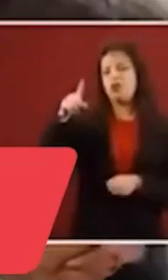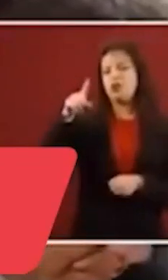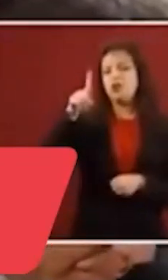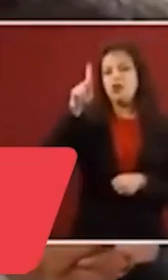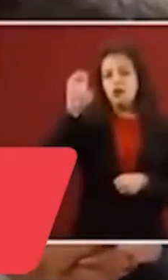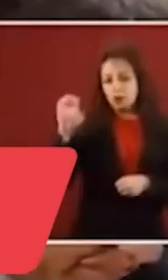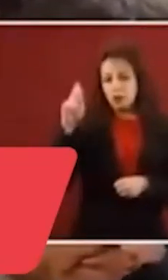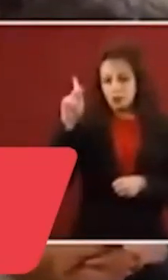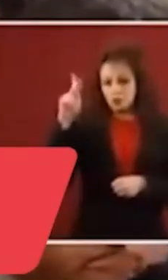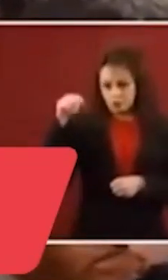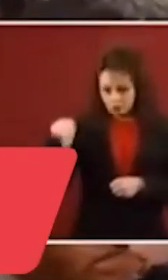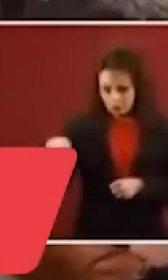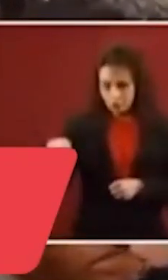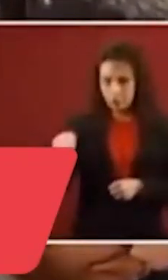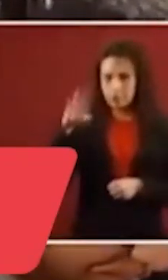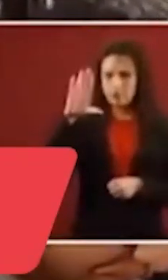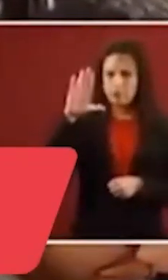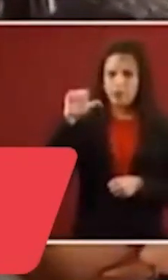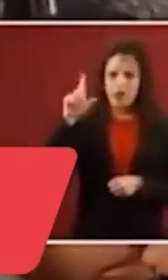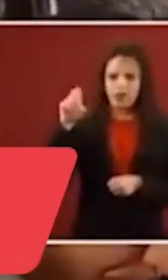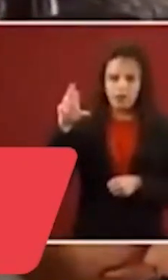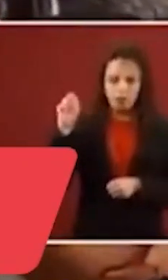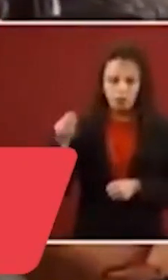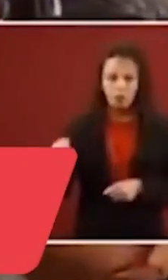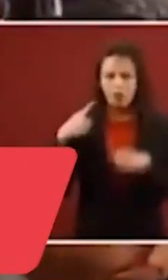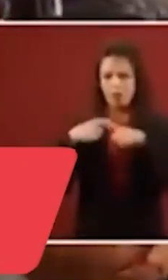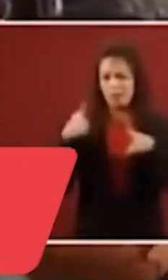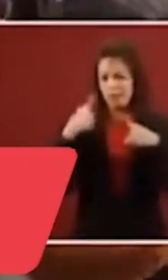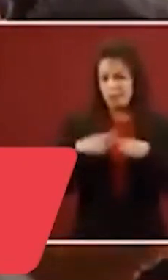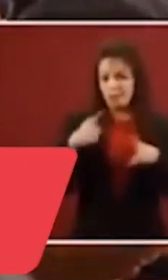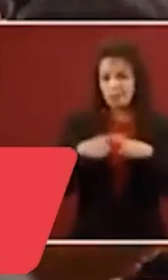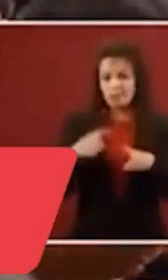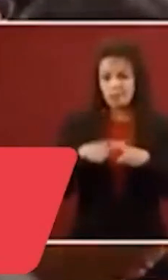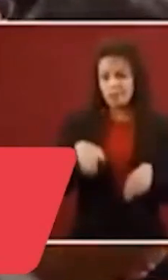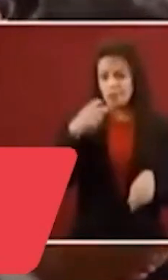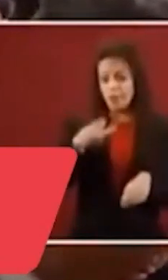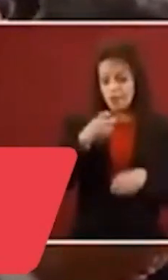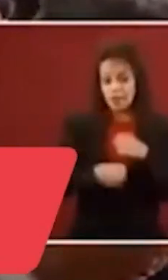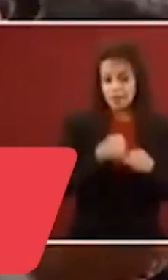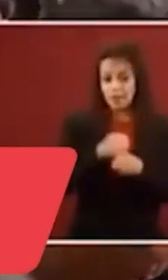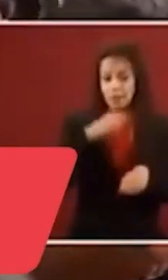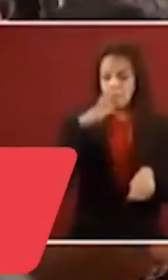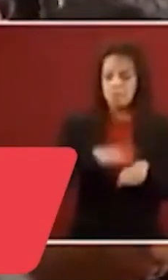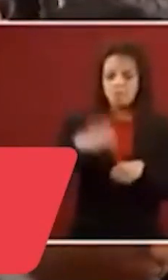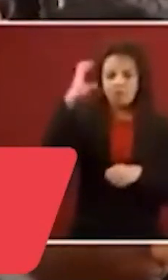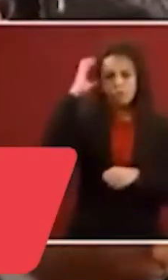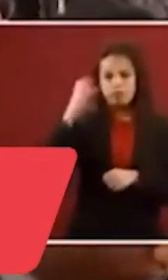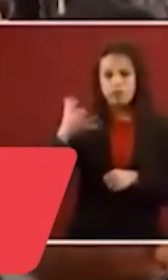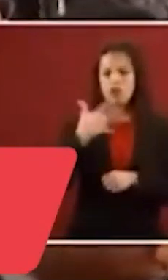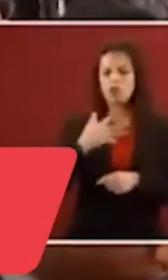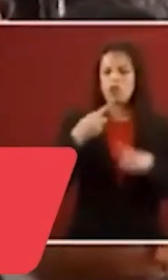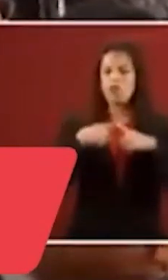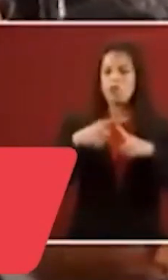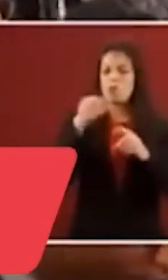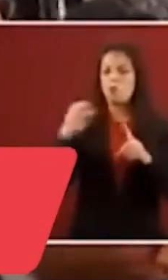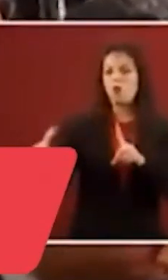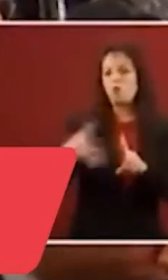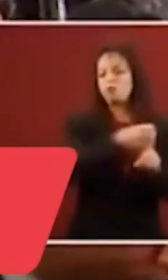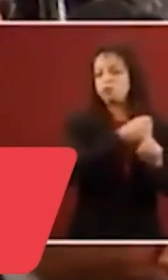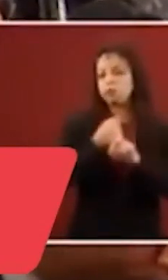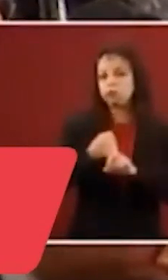sea, nosotros leemos sus comentarios en Twitter, pero son los mismos comentarios del Universal, del